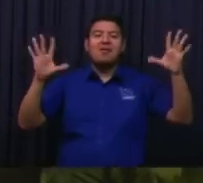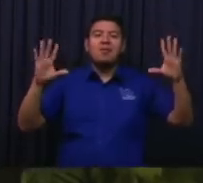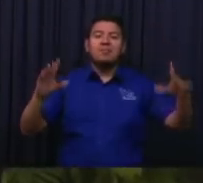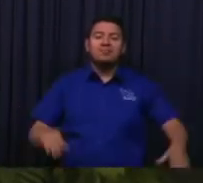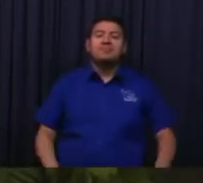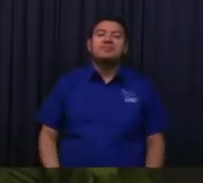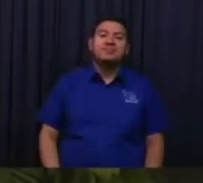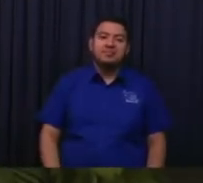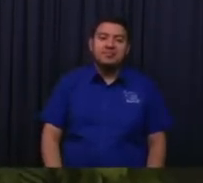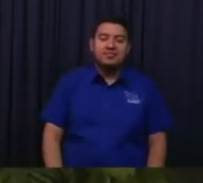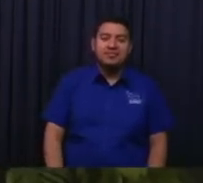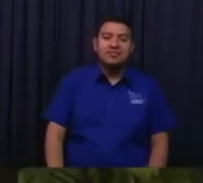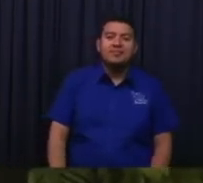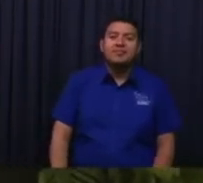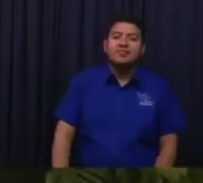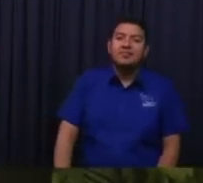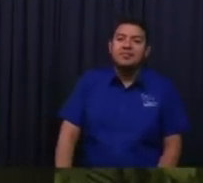Todopoderoso.